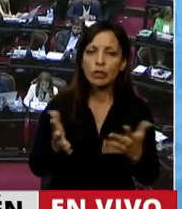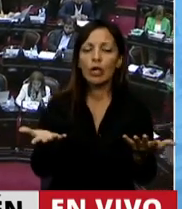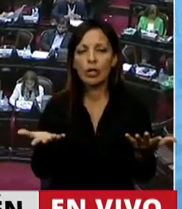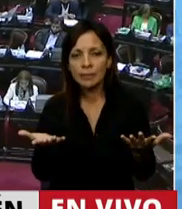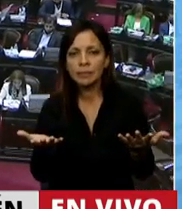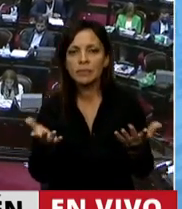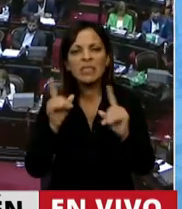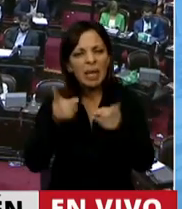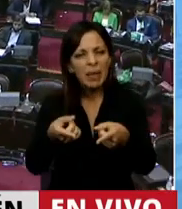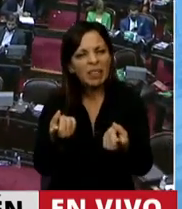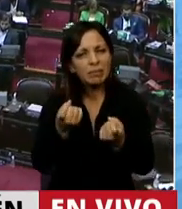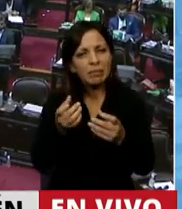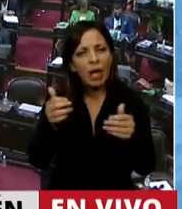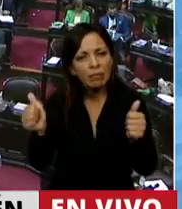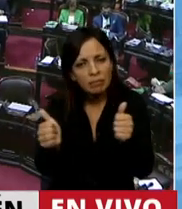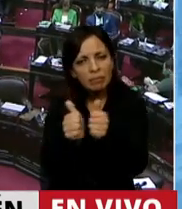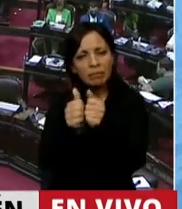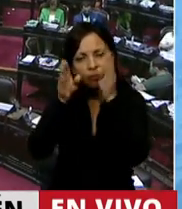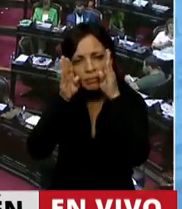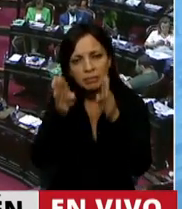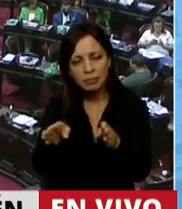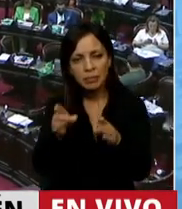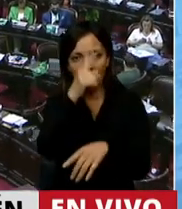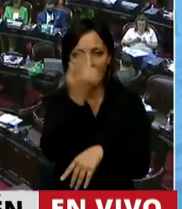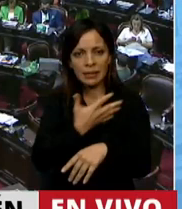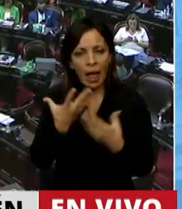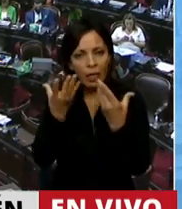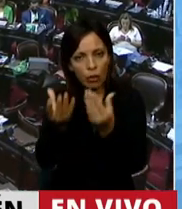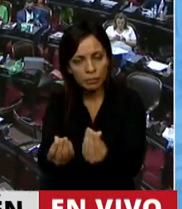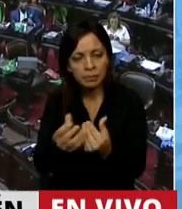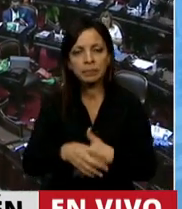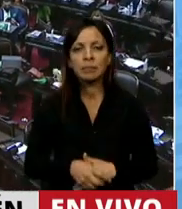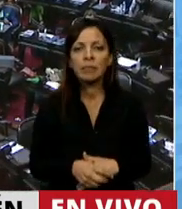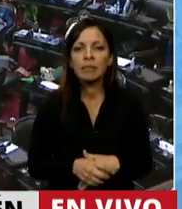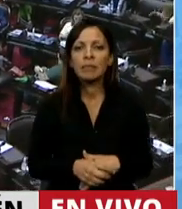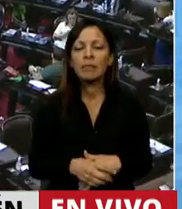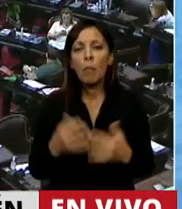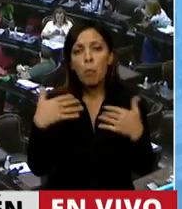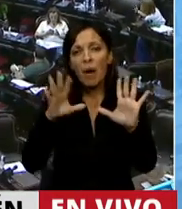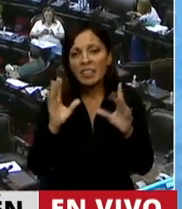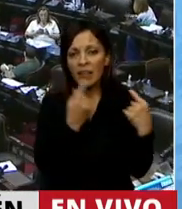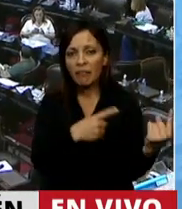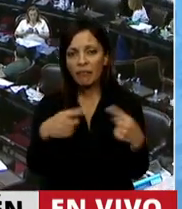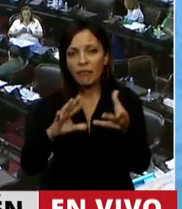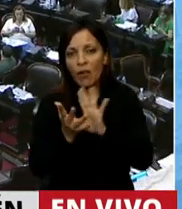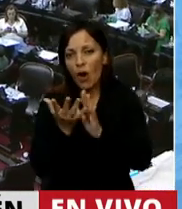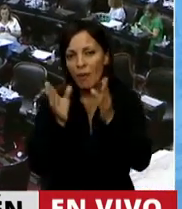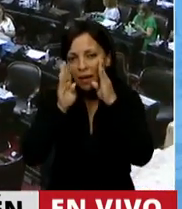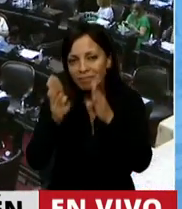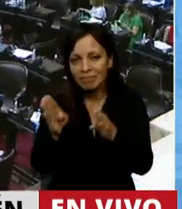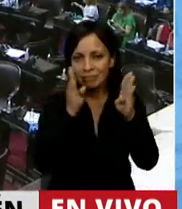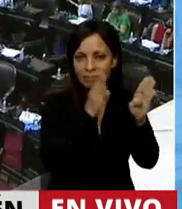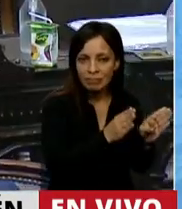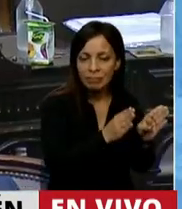también necesitan de contención y acompañamiento por parte del Estado, probablemente de características diferentes, que les